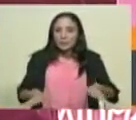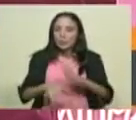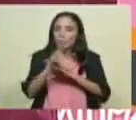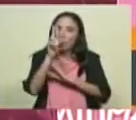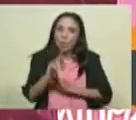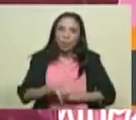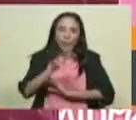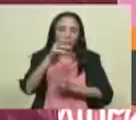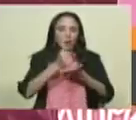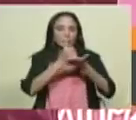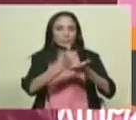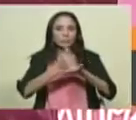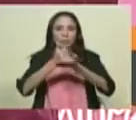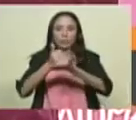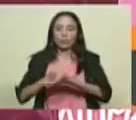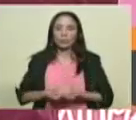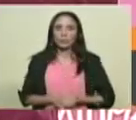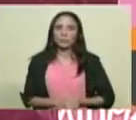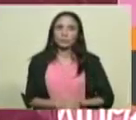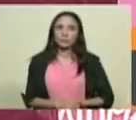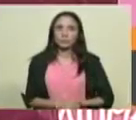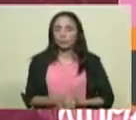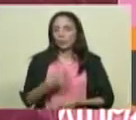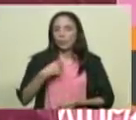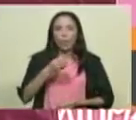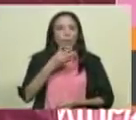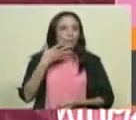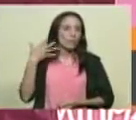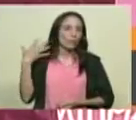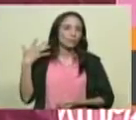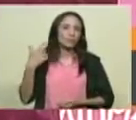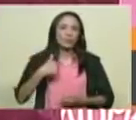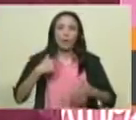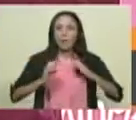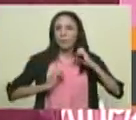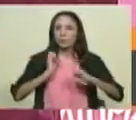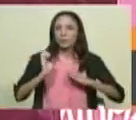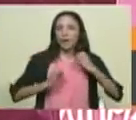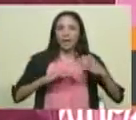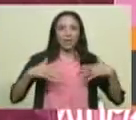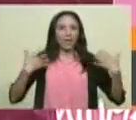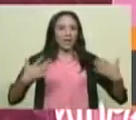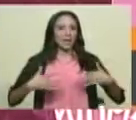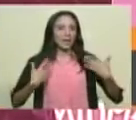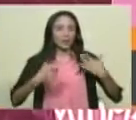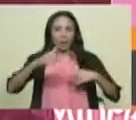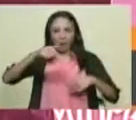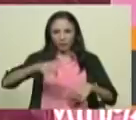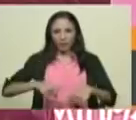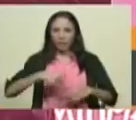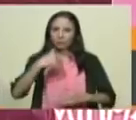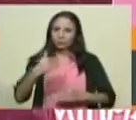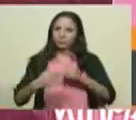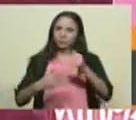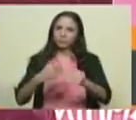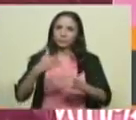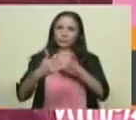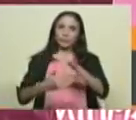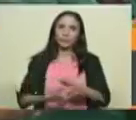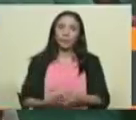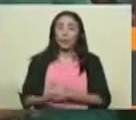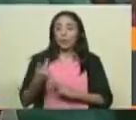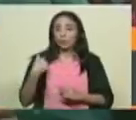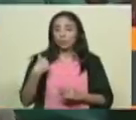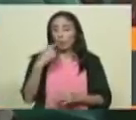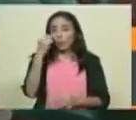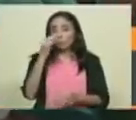para que ellos sigan adelante. Me siento orgullosa, presidente, de estar aquí y seguir con usted. Le juro,